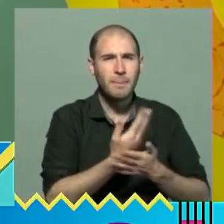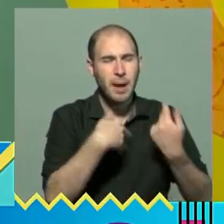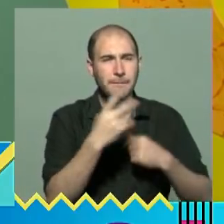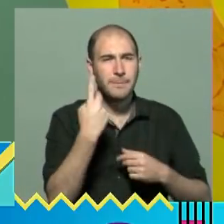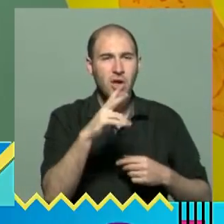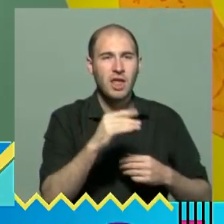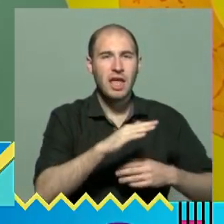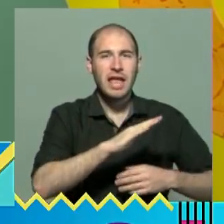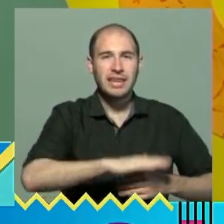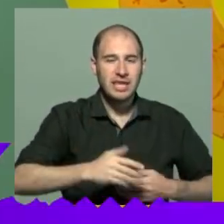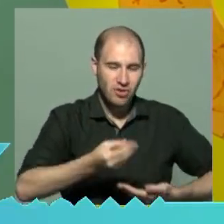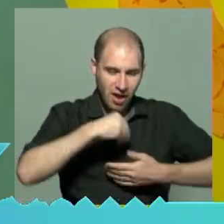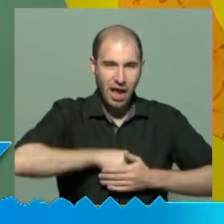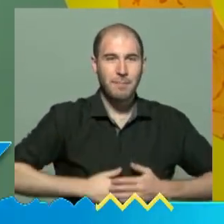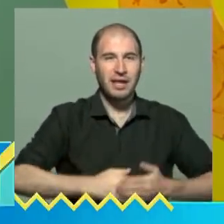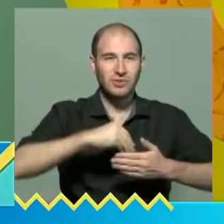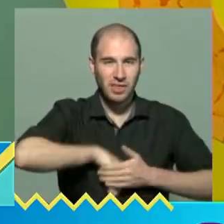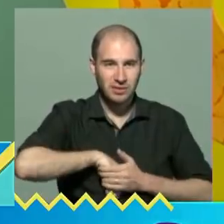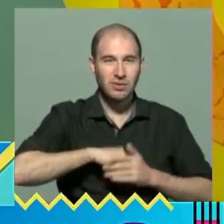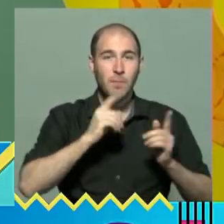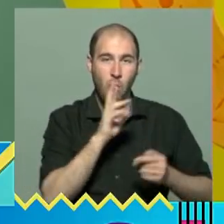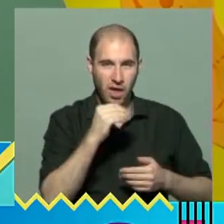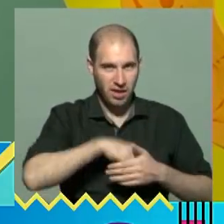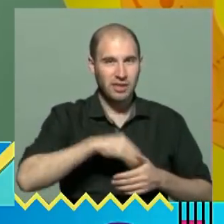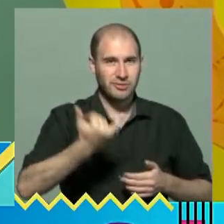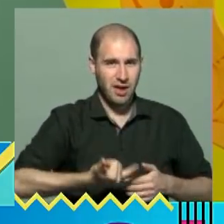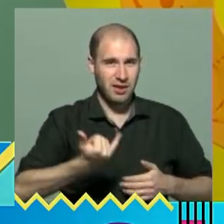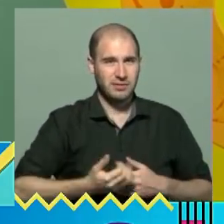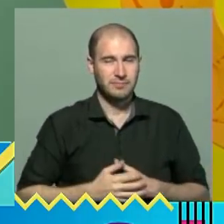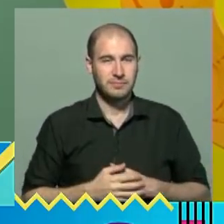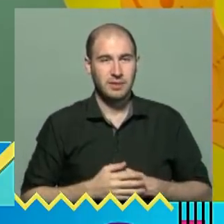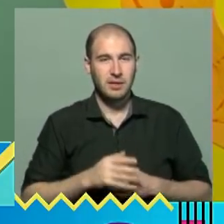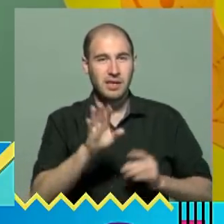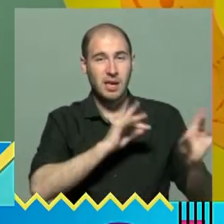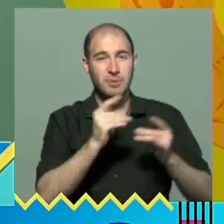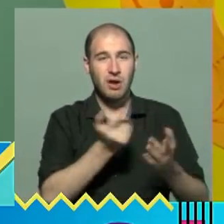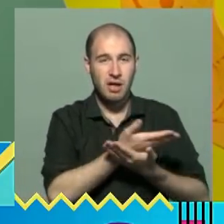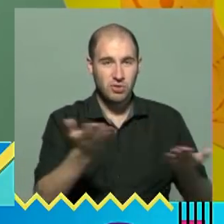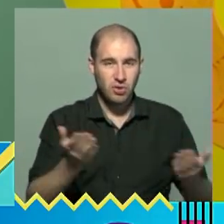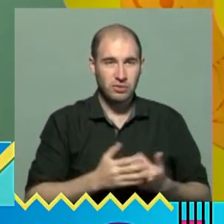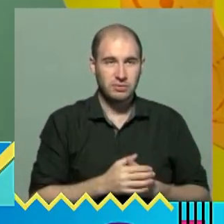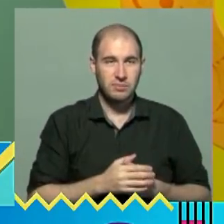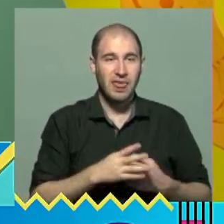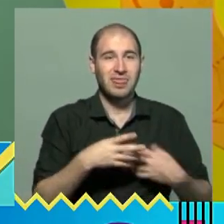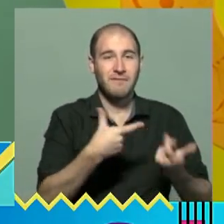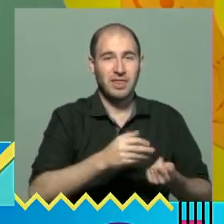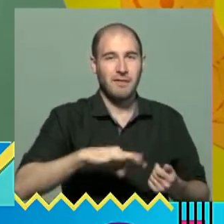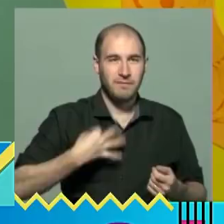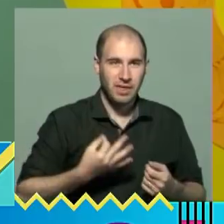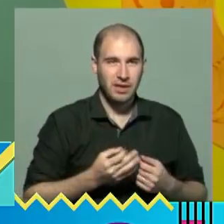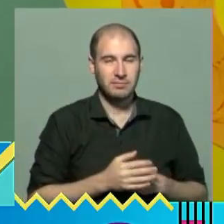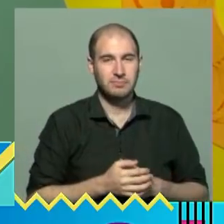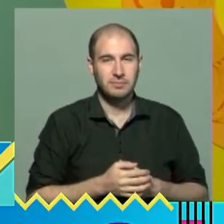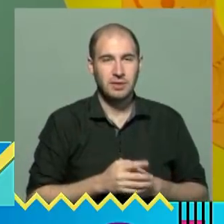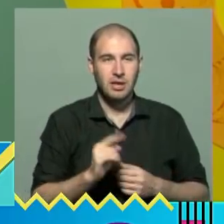son las de los niños por nacer, donde también ahí hay mujeres. Así que los invito a todos a defender la vida, a no